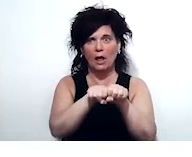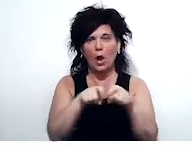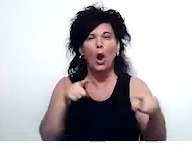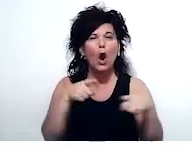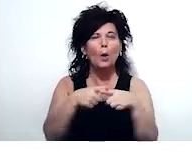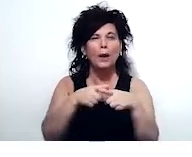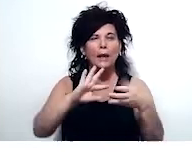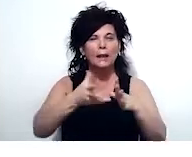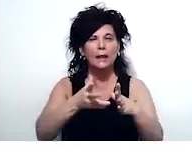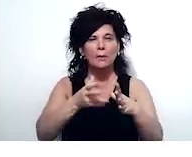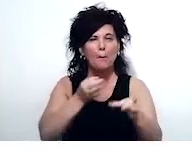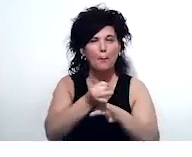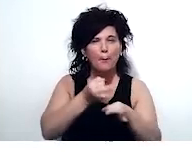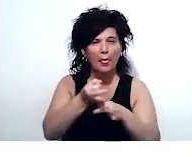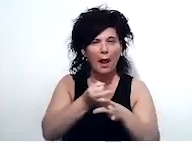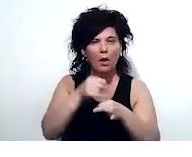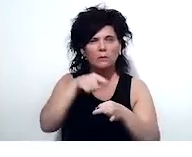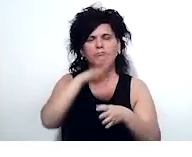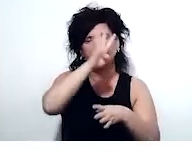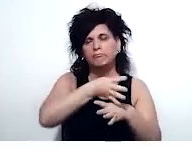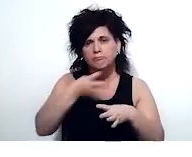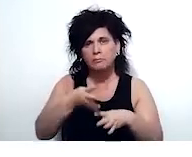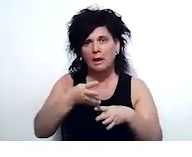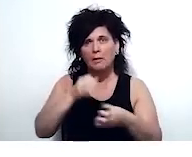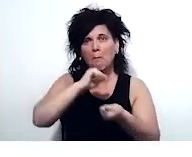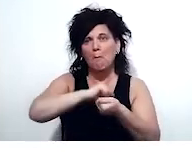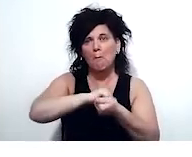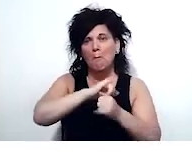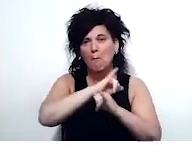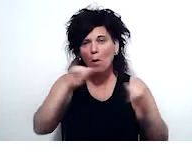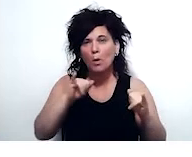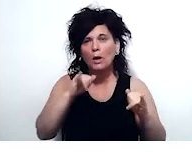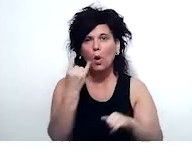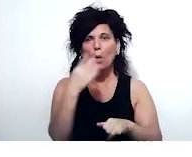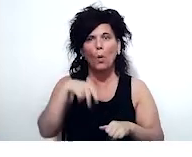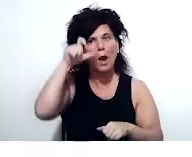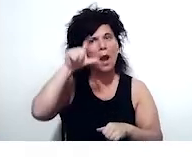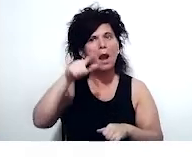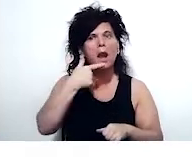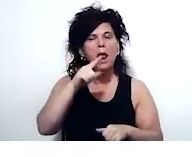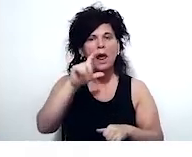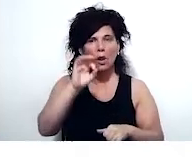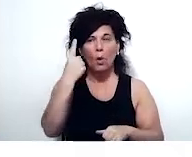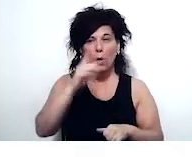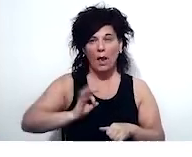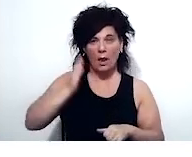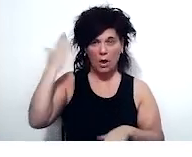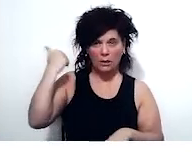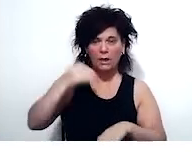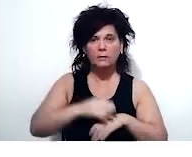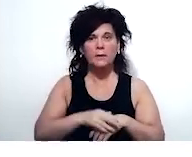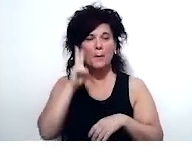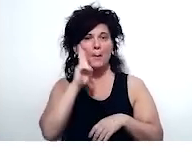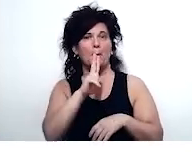es una tabla que publicó UNESCO hace un año. Fíjense, América Latina y